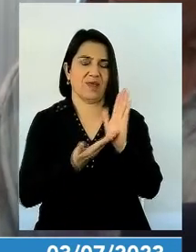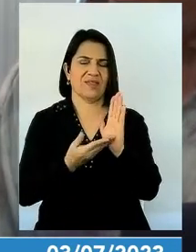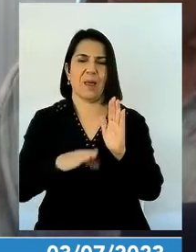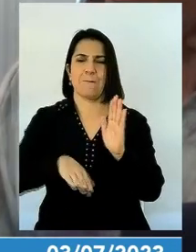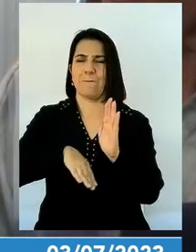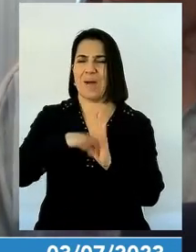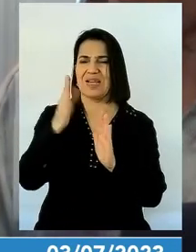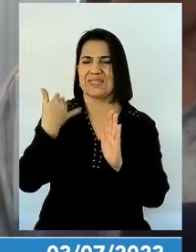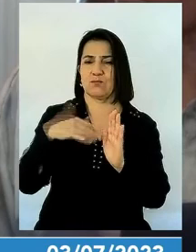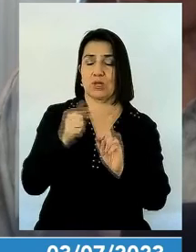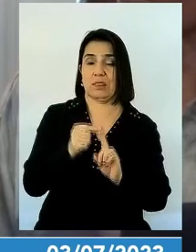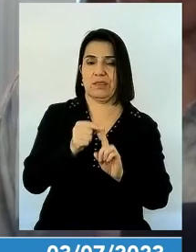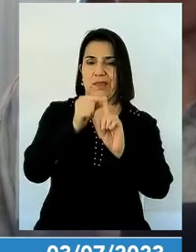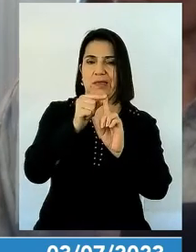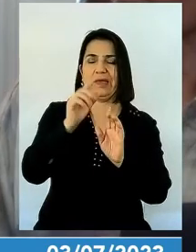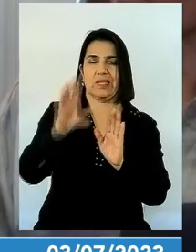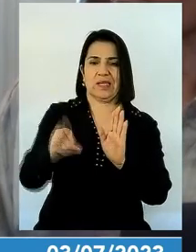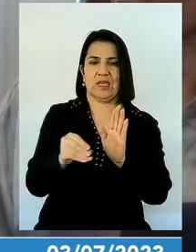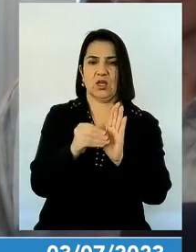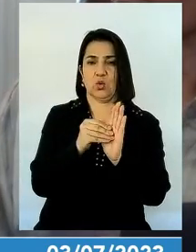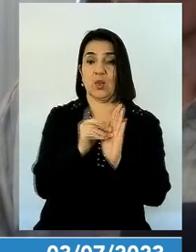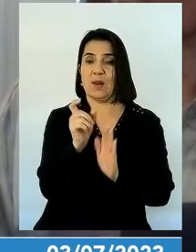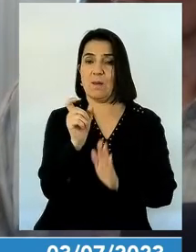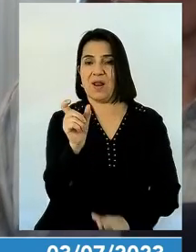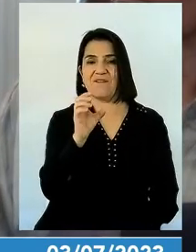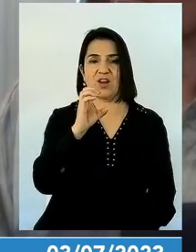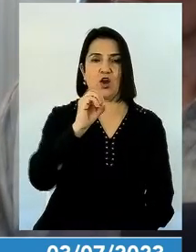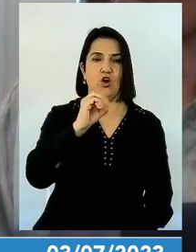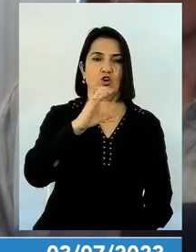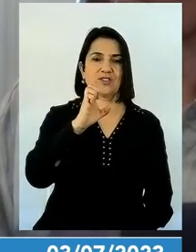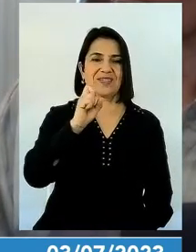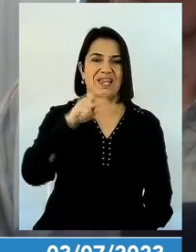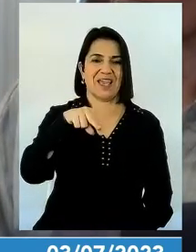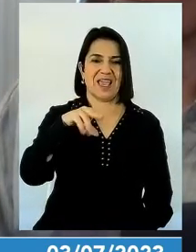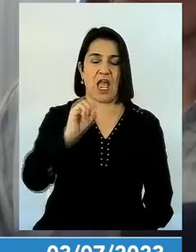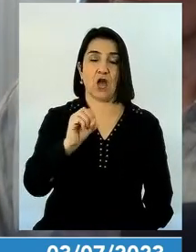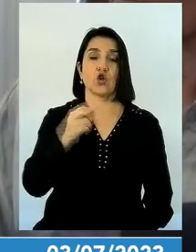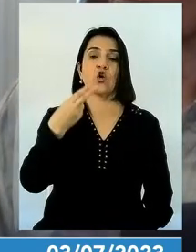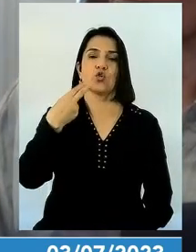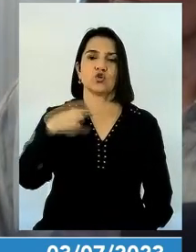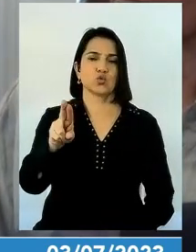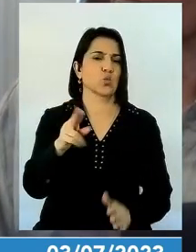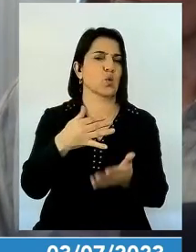incluir la palabra océano y sus ecosistemas marinos. No sé,